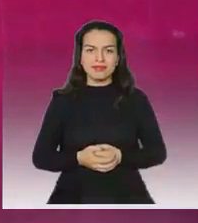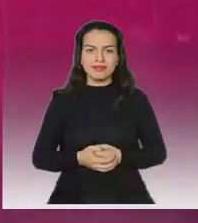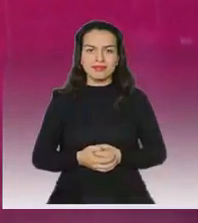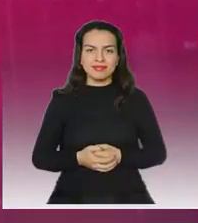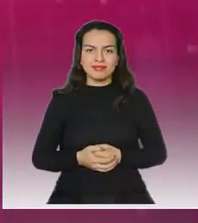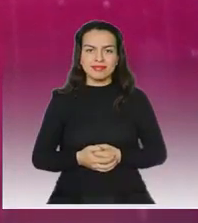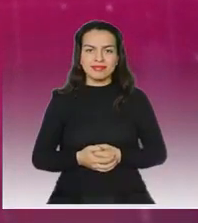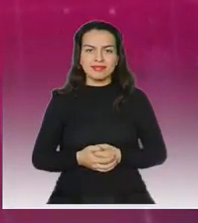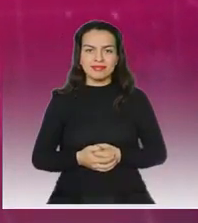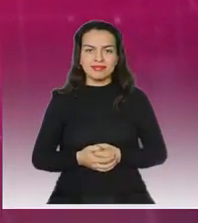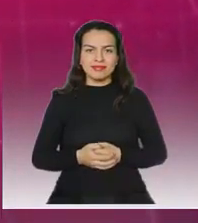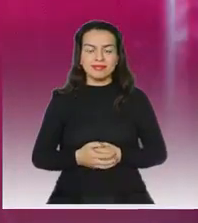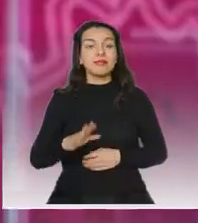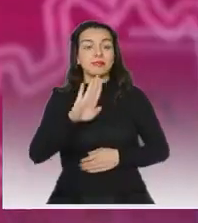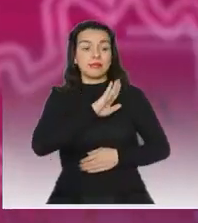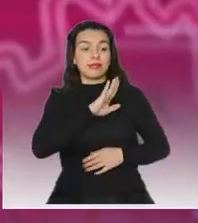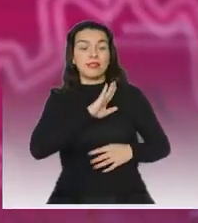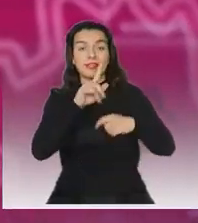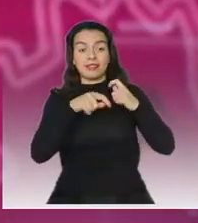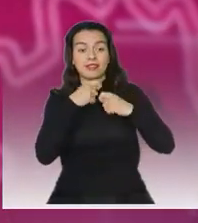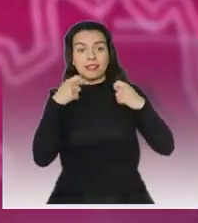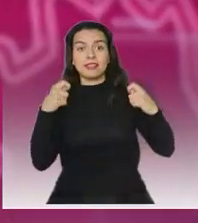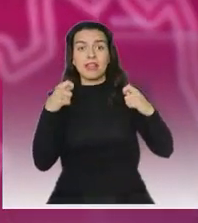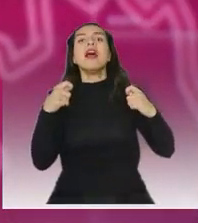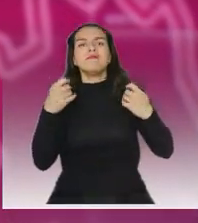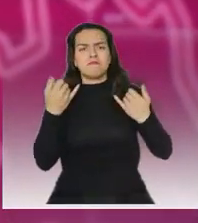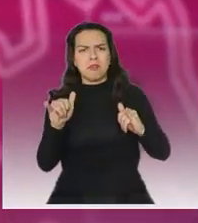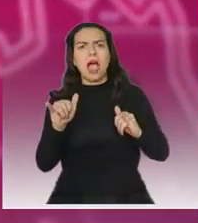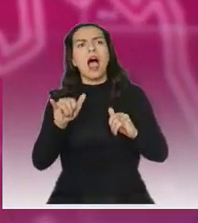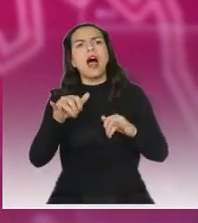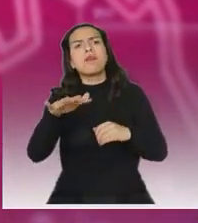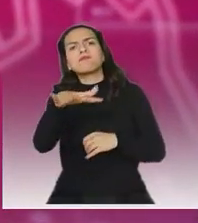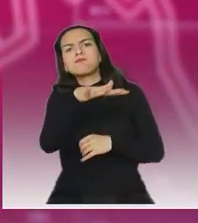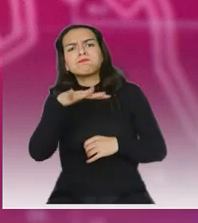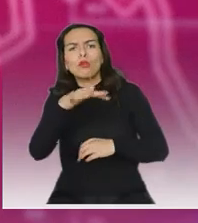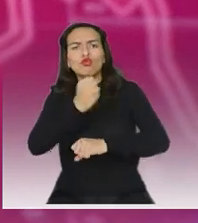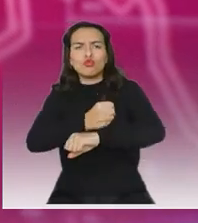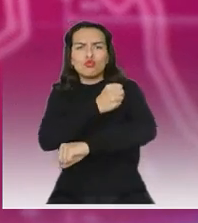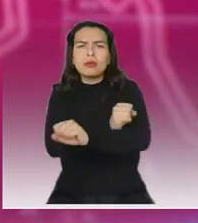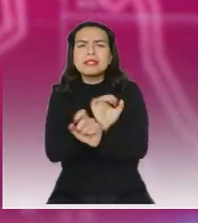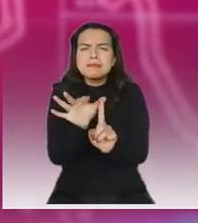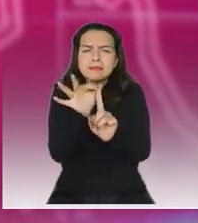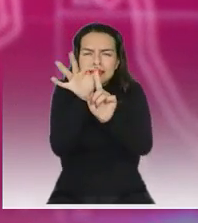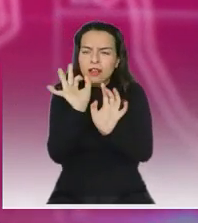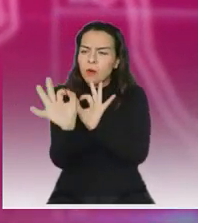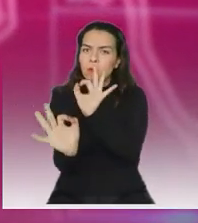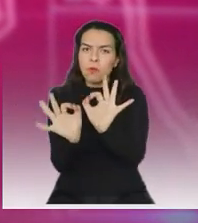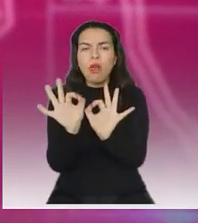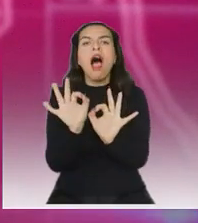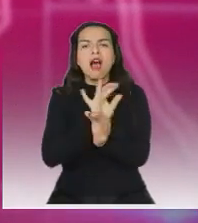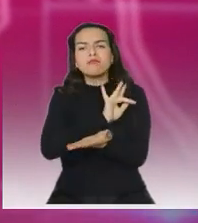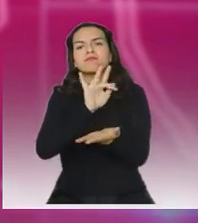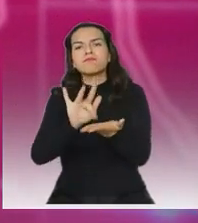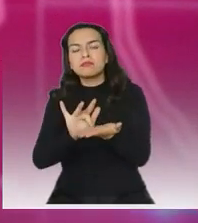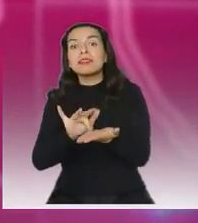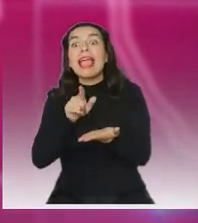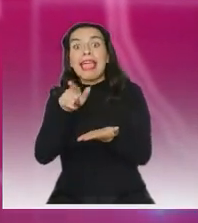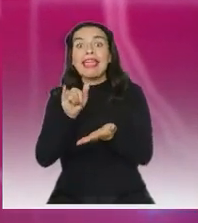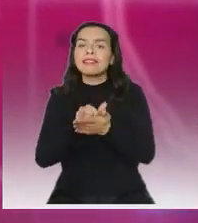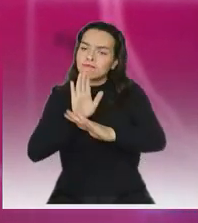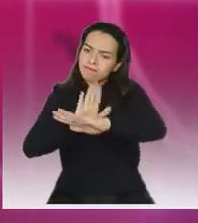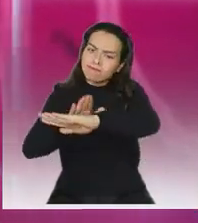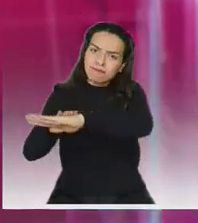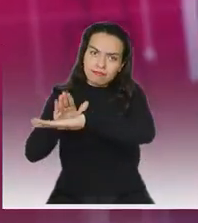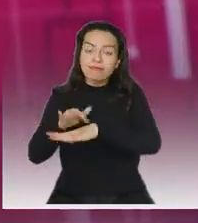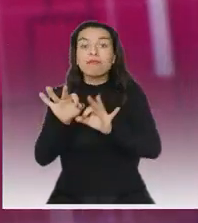La alcaldesa recorrió las zonas de cuidado especial en Suba. Ahí reiteró aspectos de cuidado tanto para los habitantes de la localidad